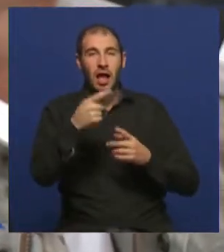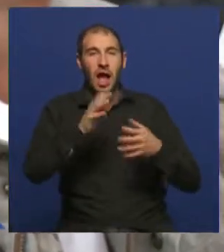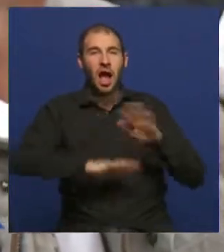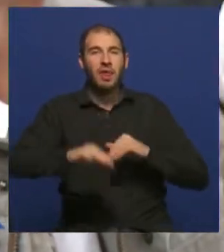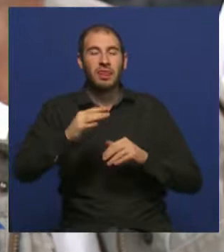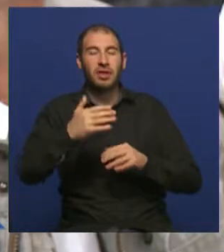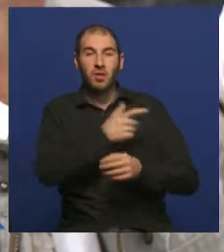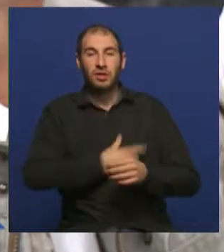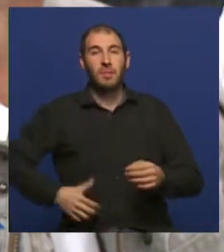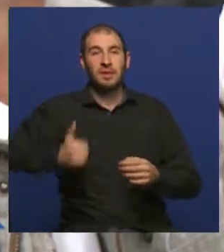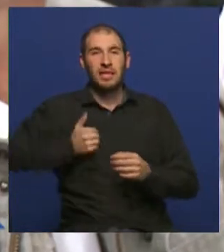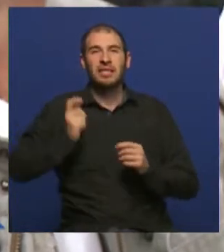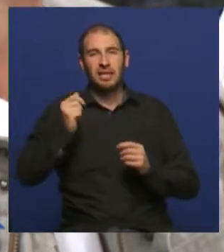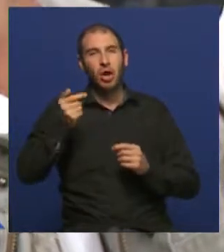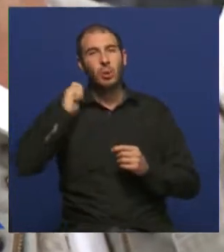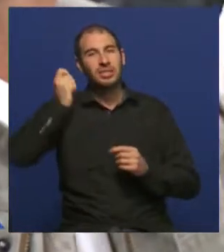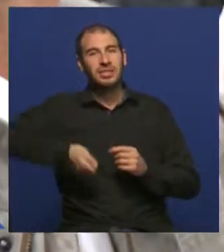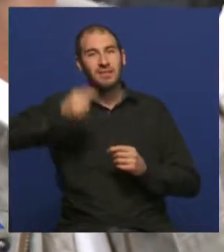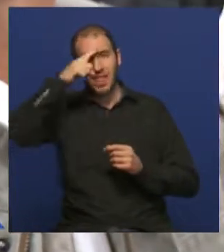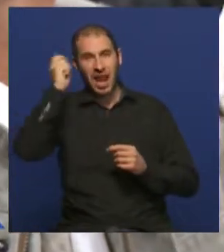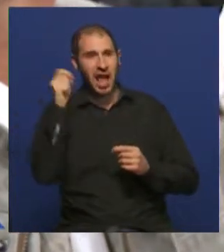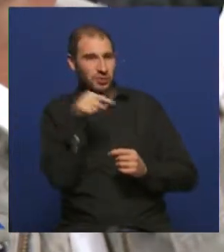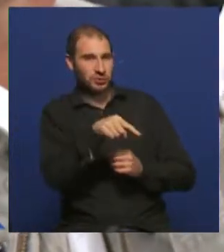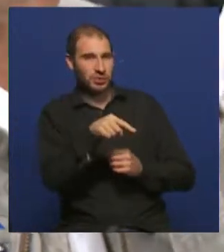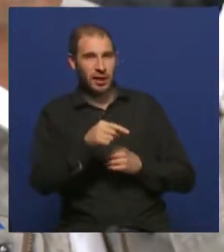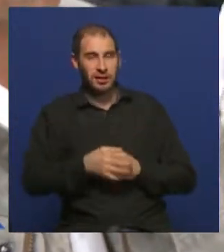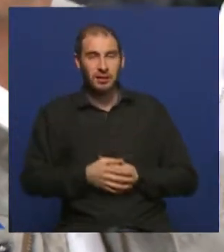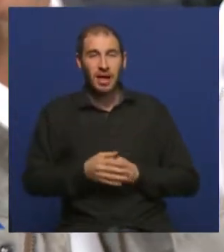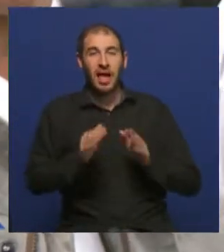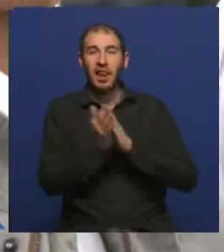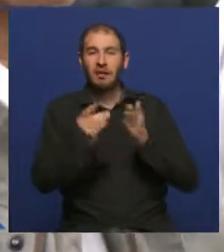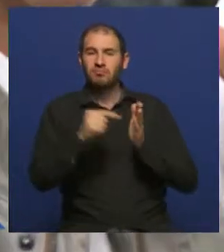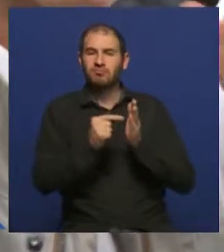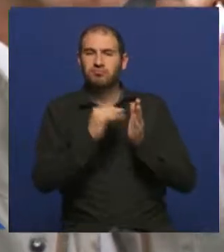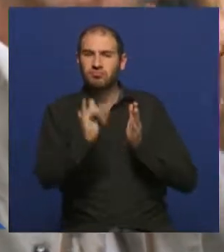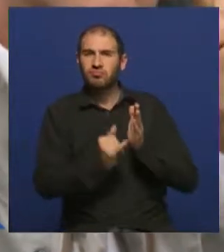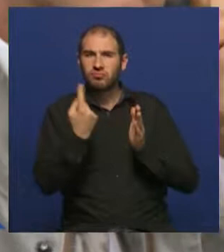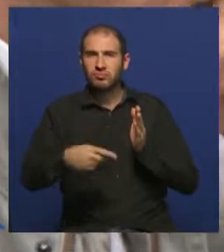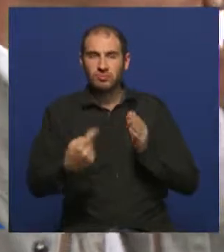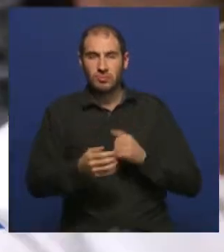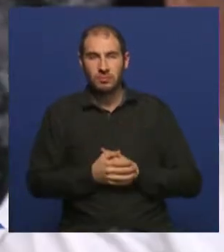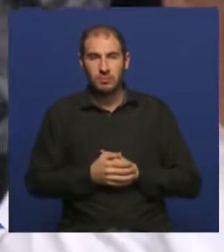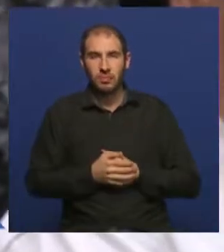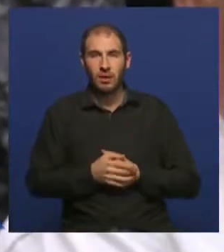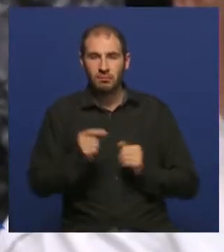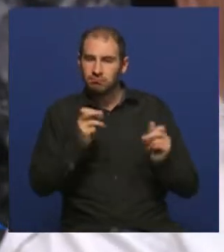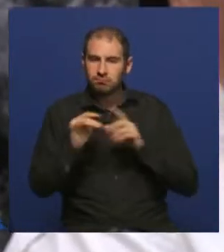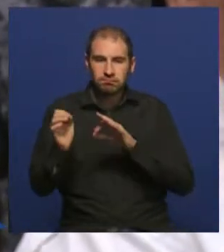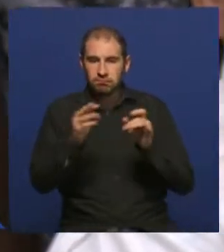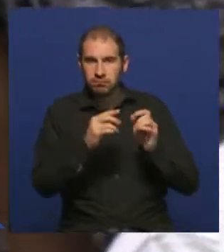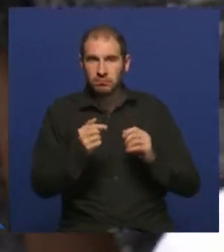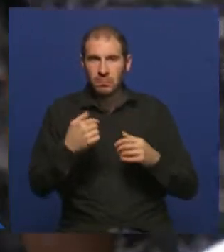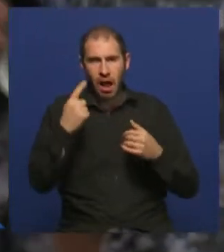la dictadura, que es la Justicia Federal. Entonces, el libro lo que pretende es poner en discusión y en